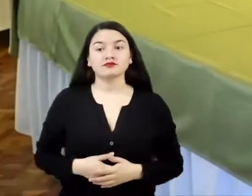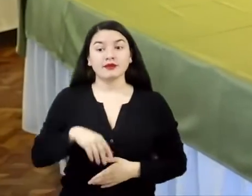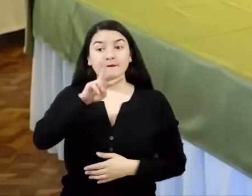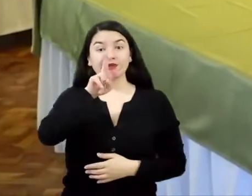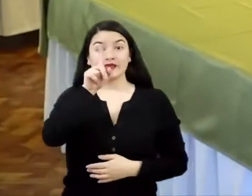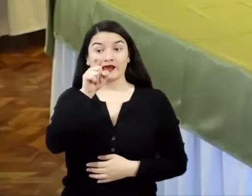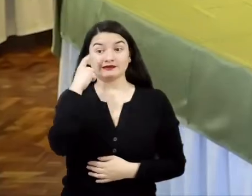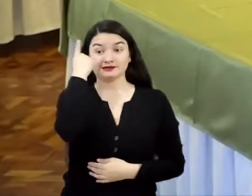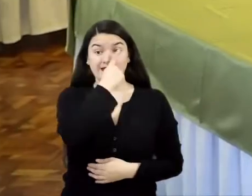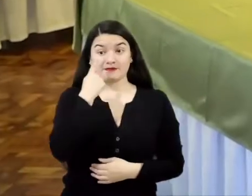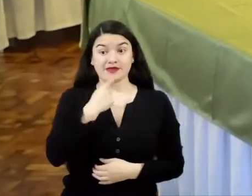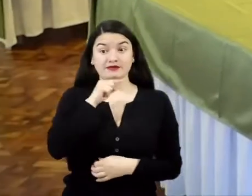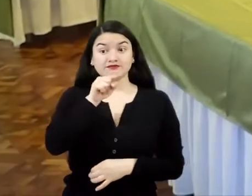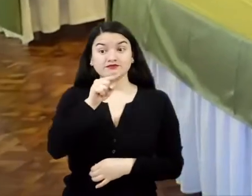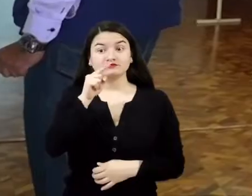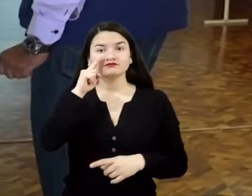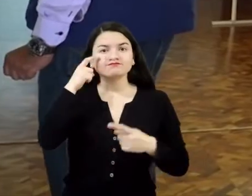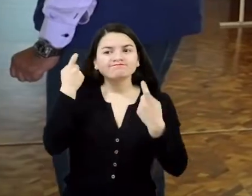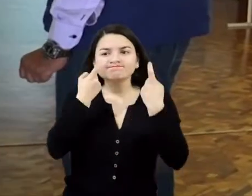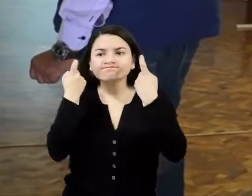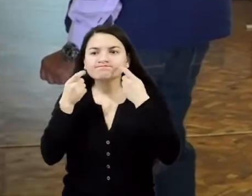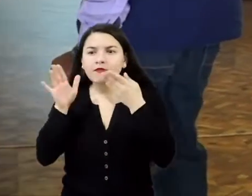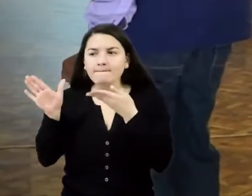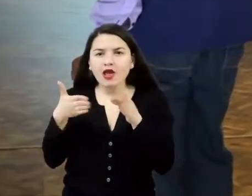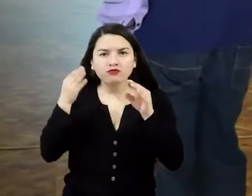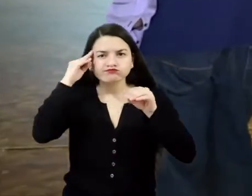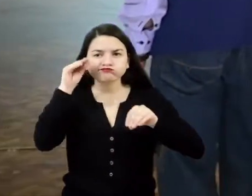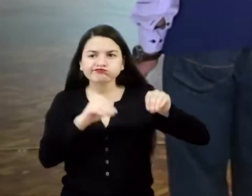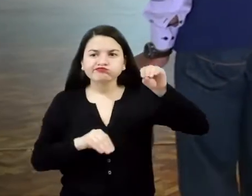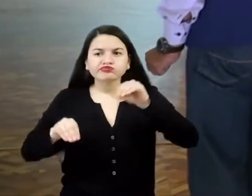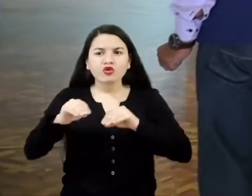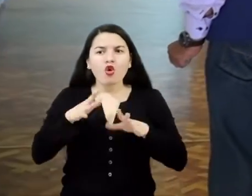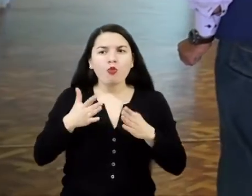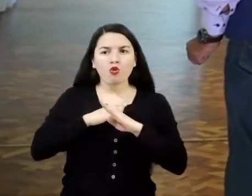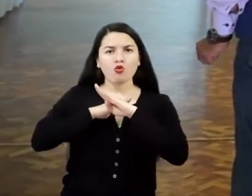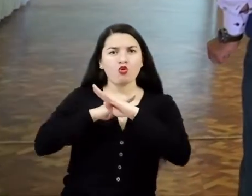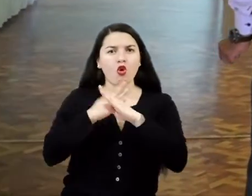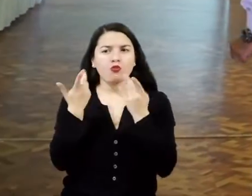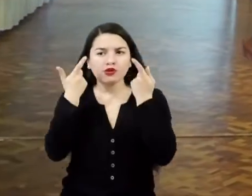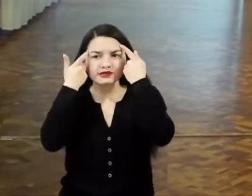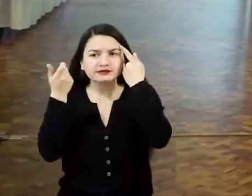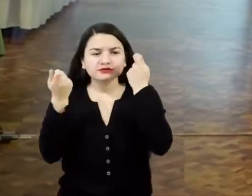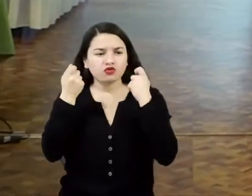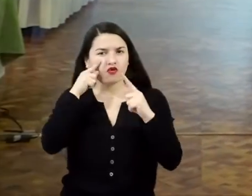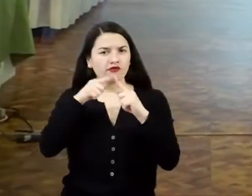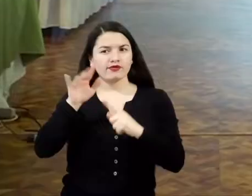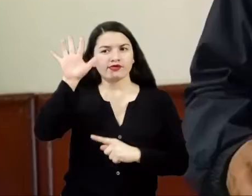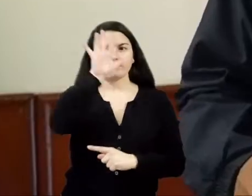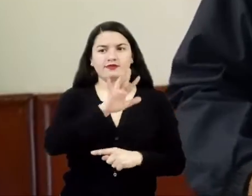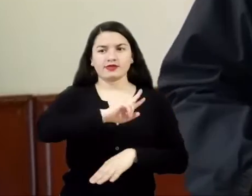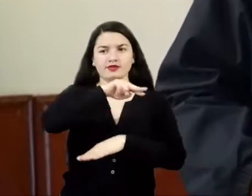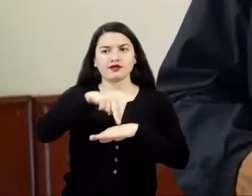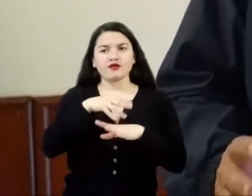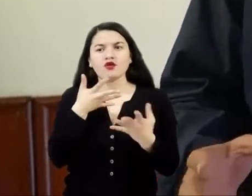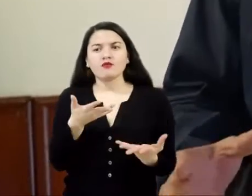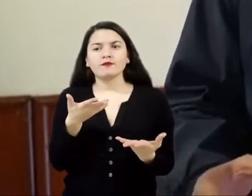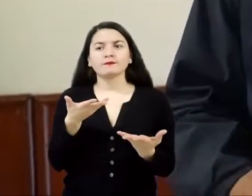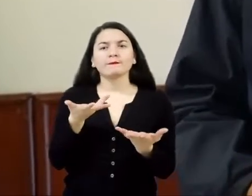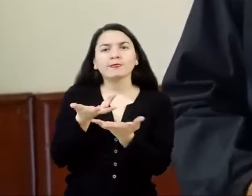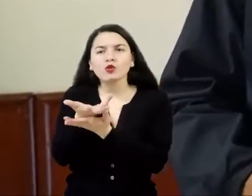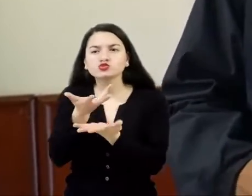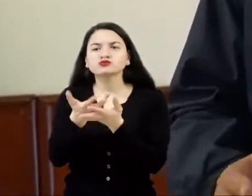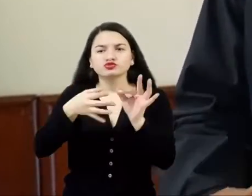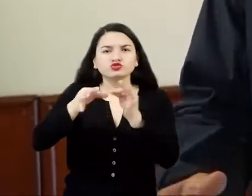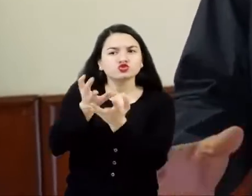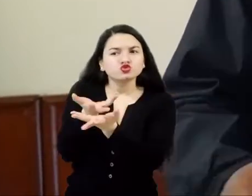departamento de Nariño. Recordar algunos conceptos básicos de la ley 1523 de gestión del riesgo. Revisamos el plan de